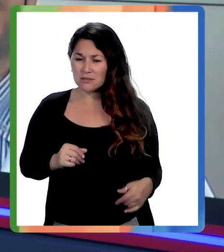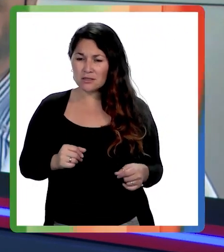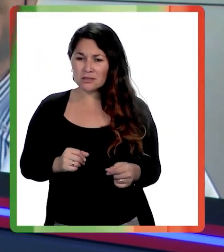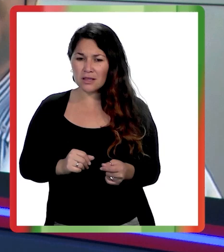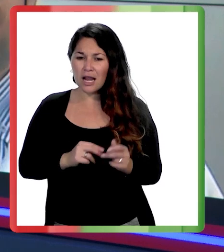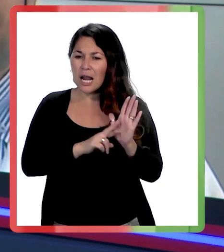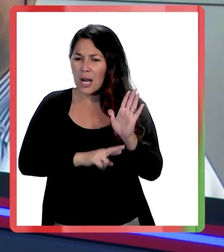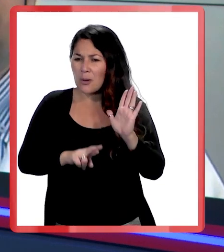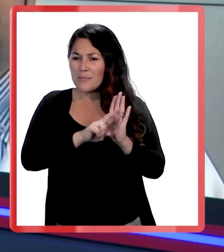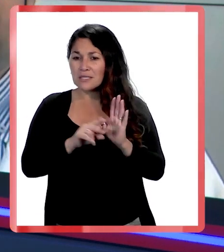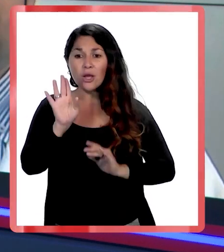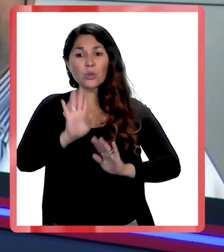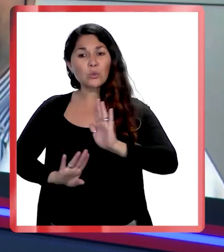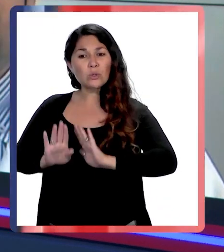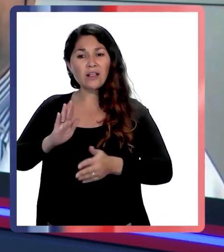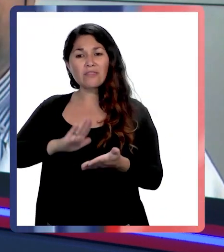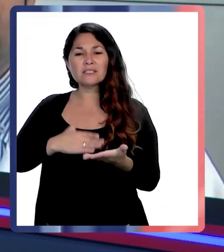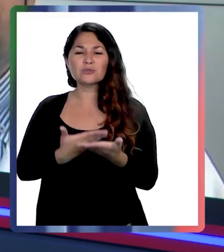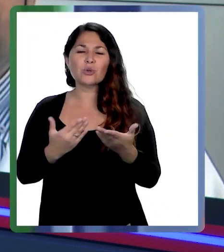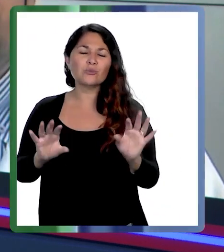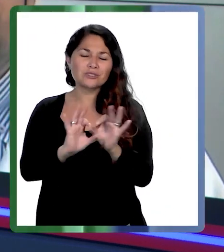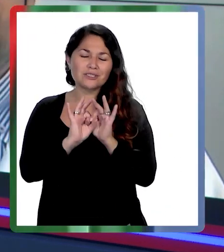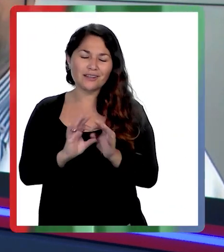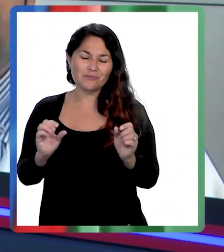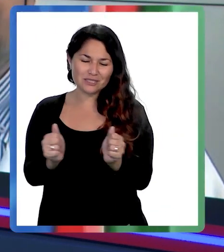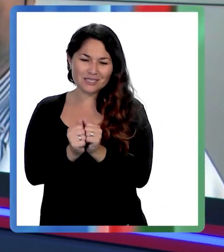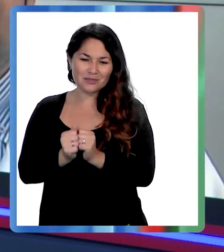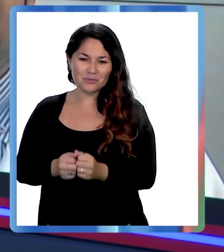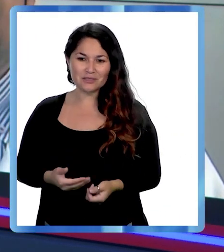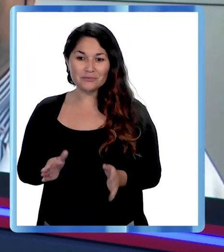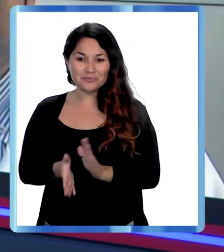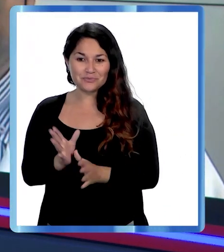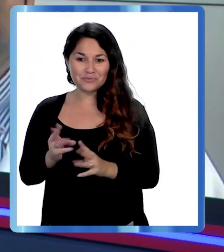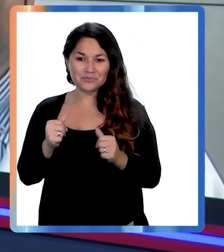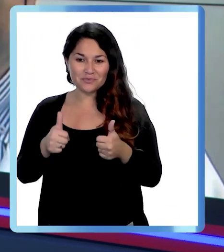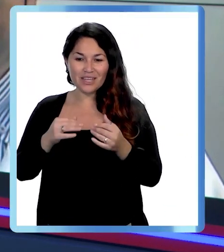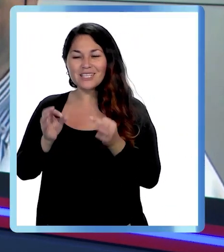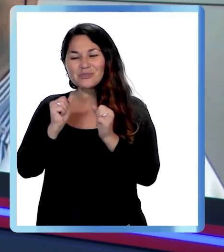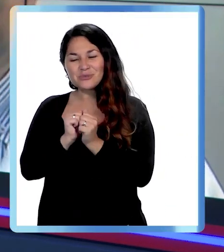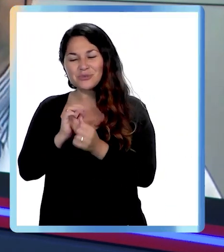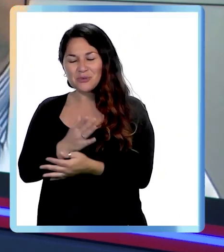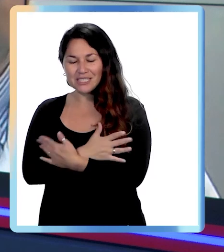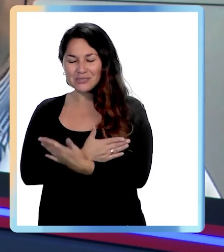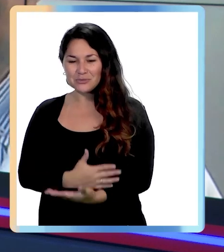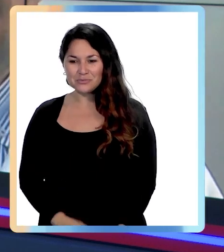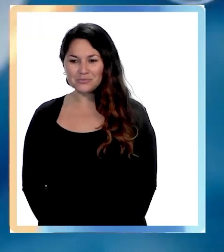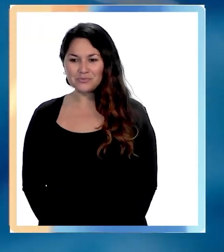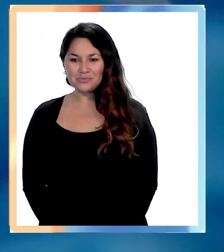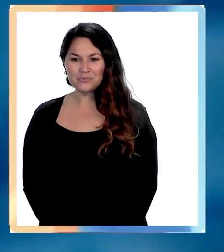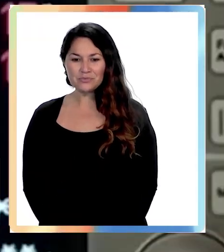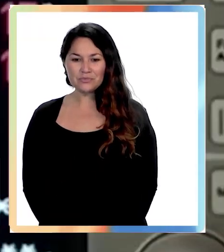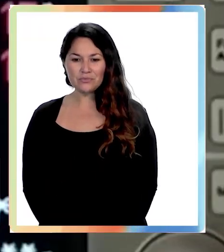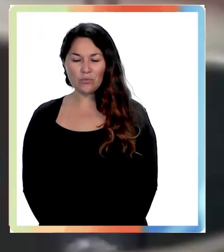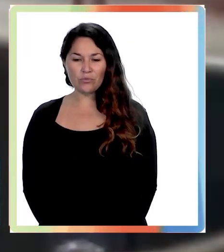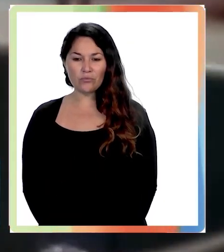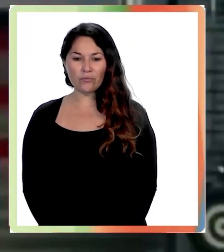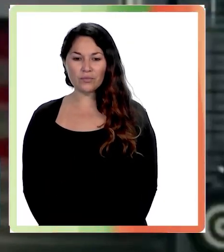y también del cuidado de la salud. Muchas gracias por acompañarnos, que le vaya muy bien. Un gusto, un abrazo a todos. Chao.